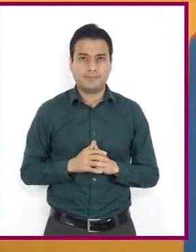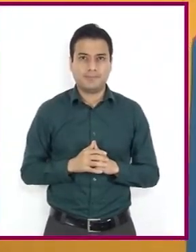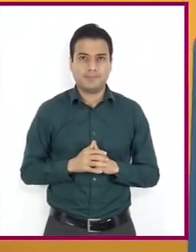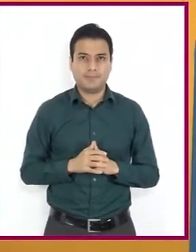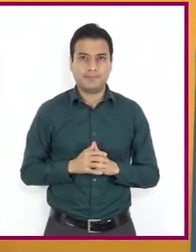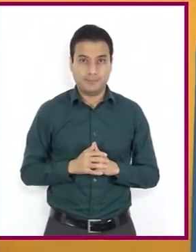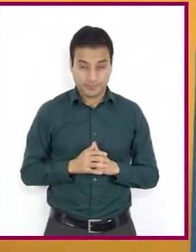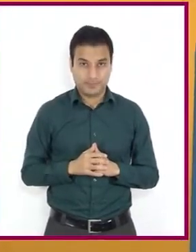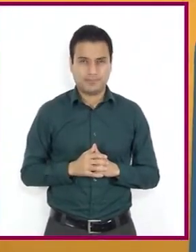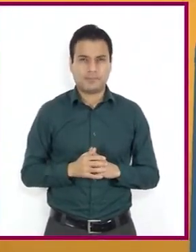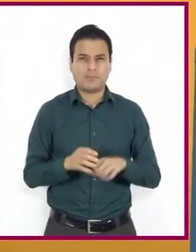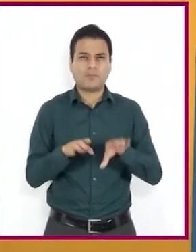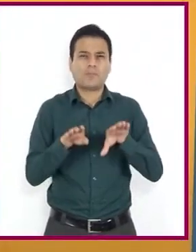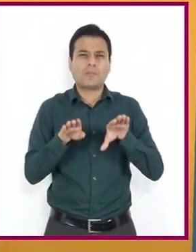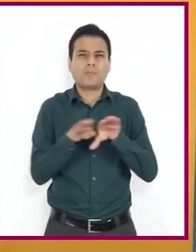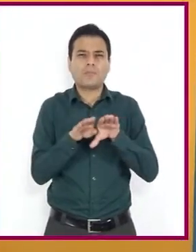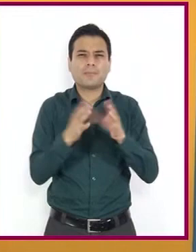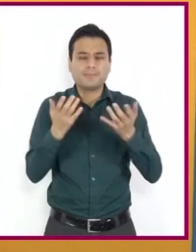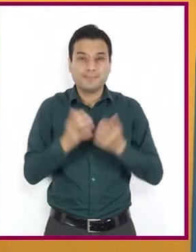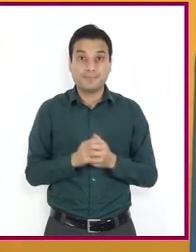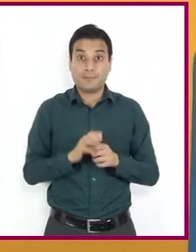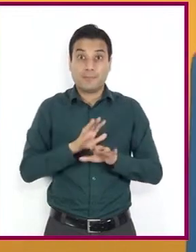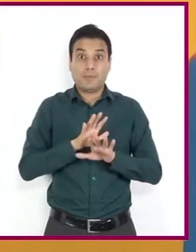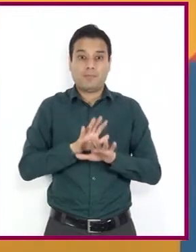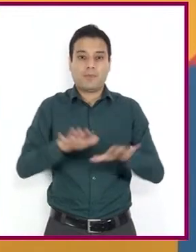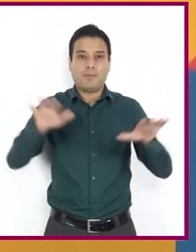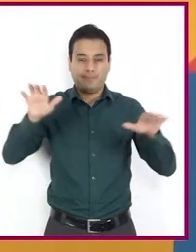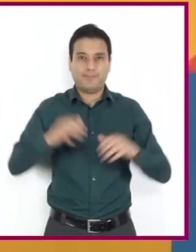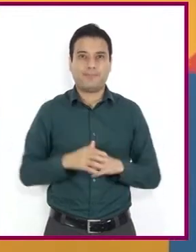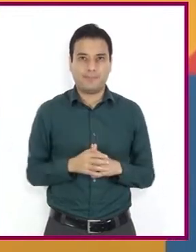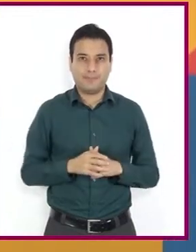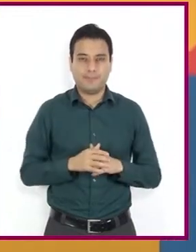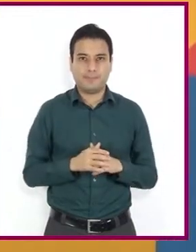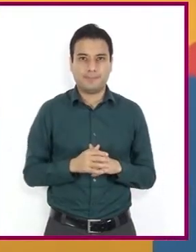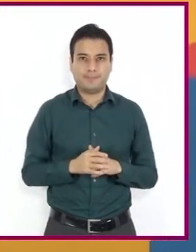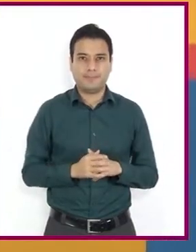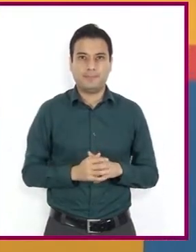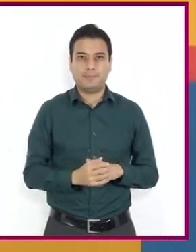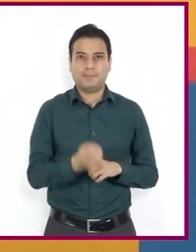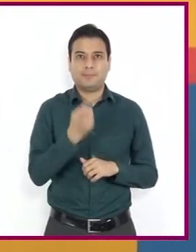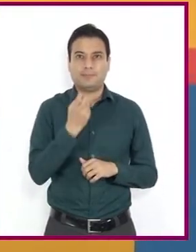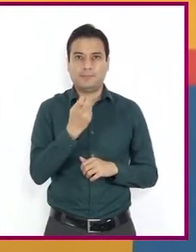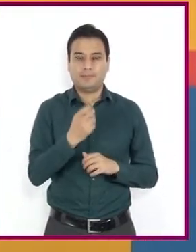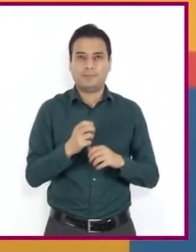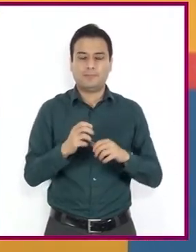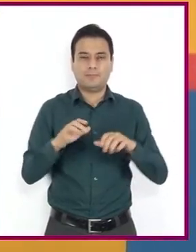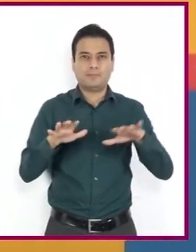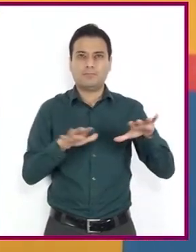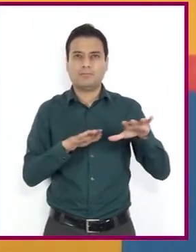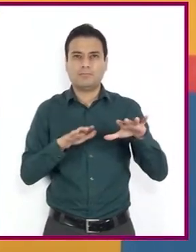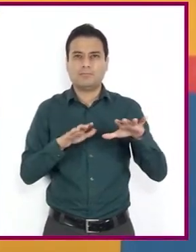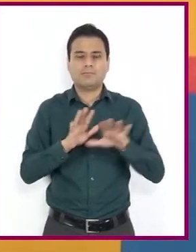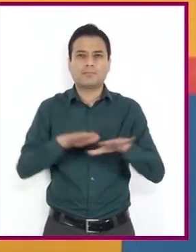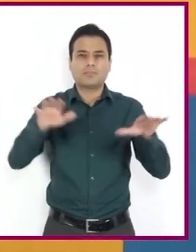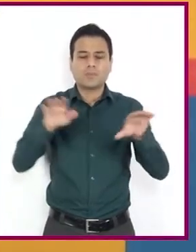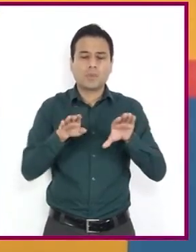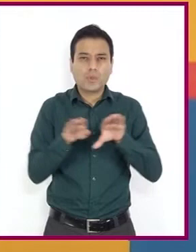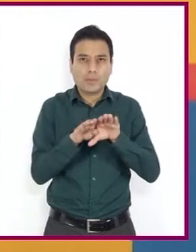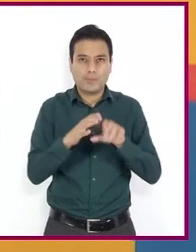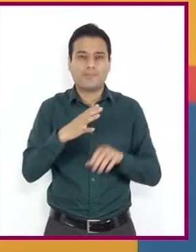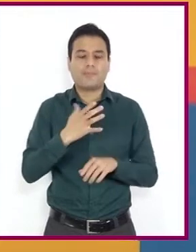es radial porque sus ondas viajan más rápido que el sismo. La señal también se transmite por los